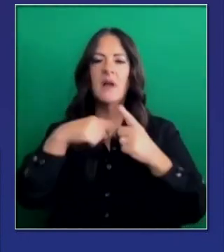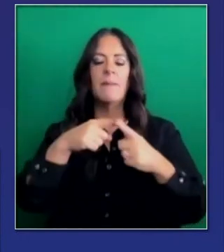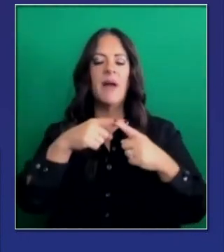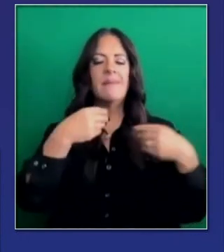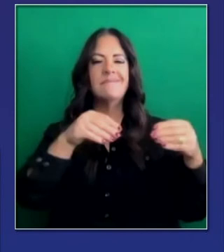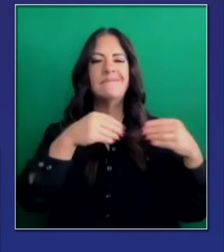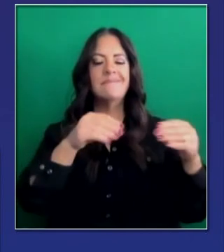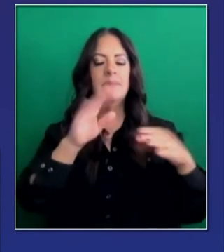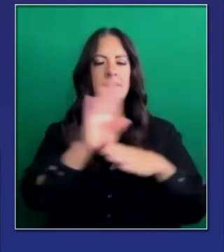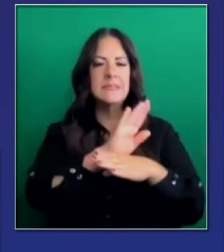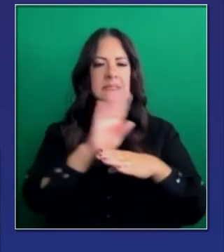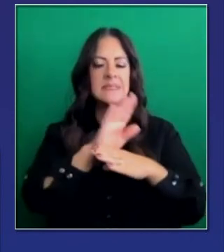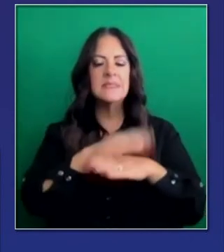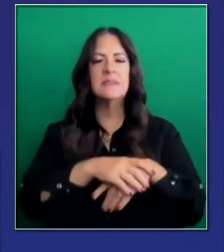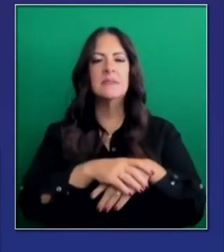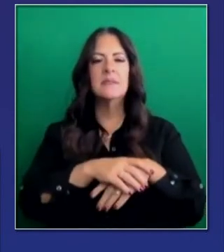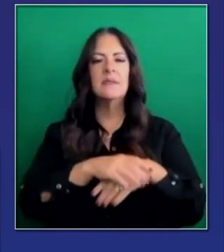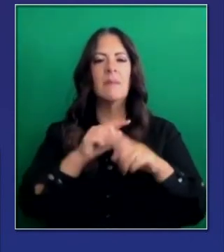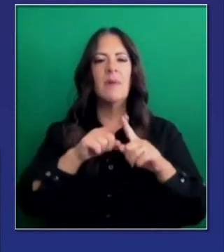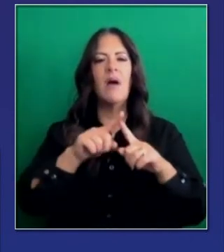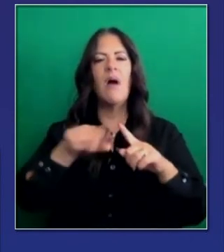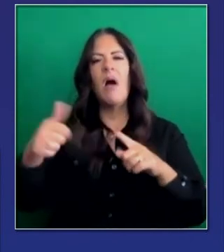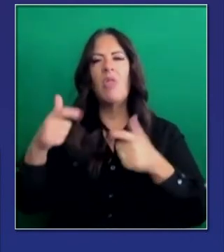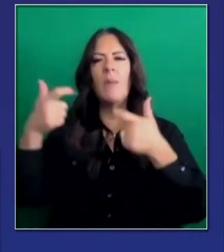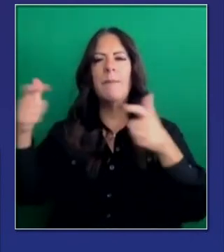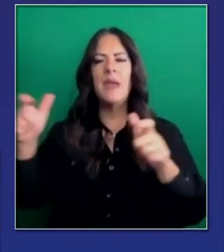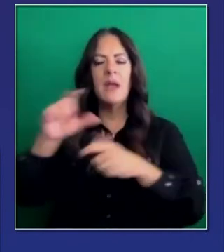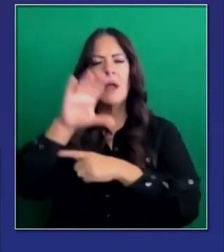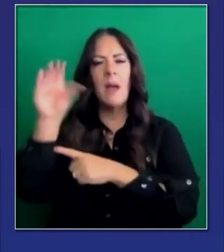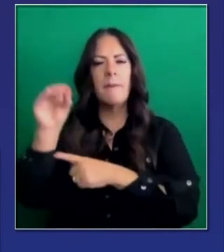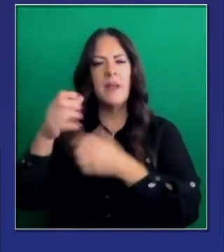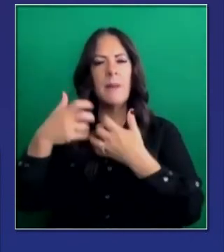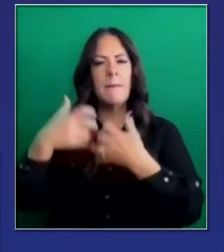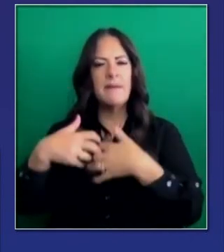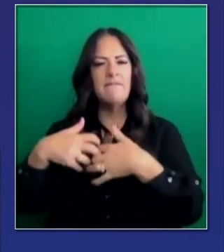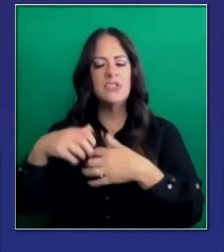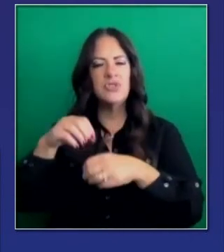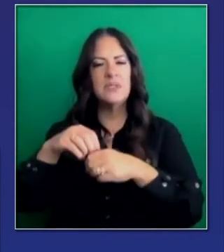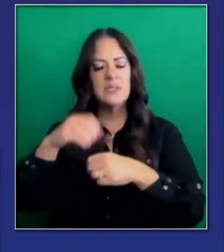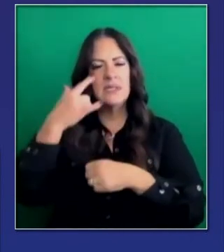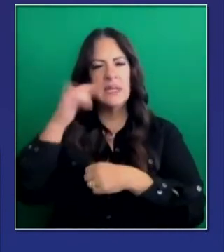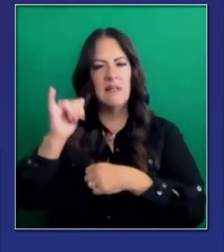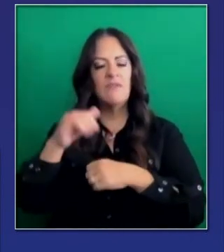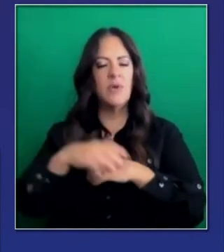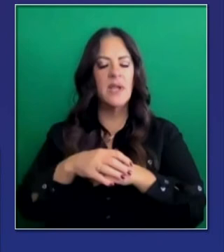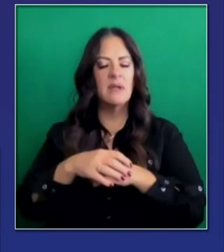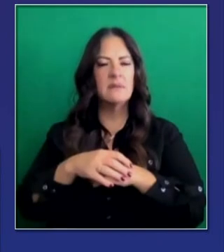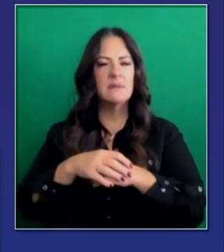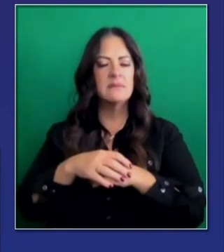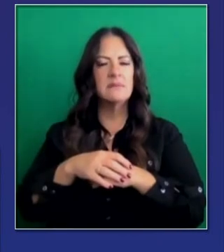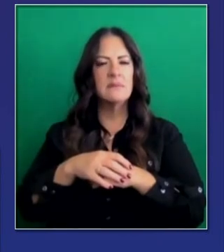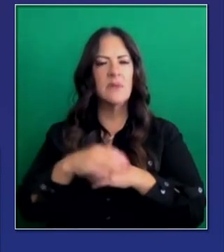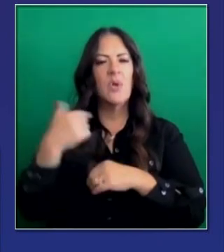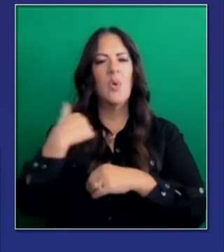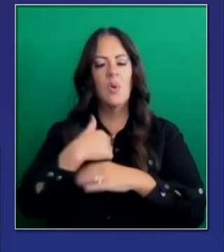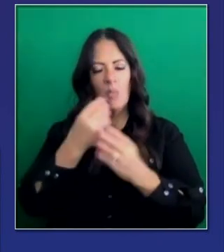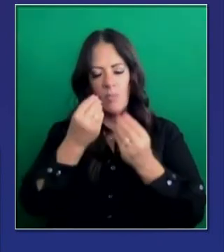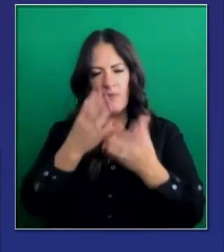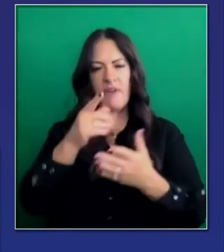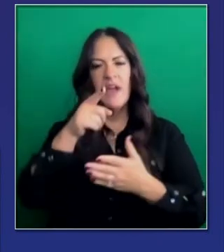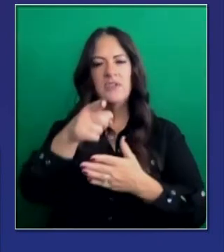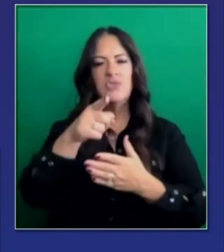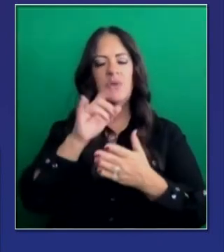al pormenor pero también empresas más grandes a lo largo del estado nosotros proporcionamos